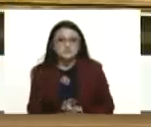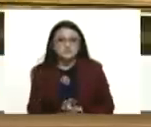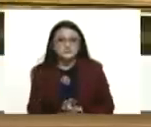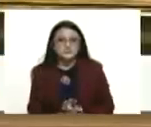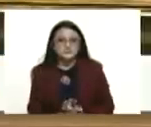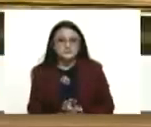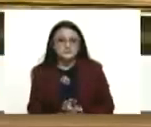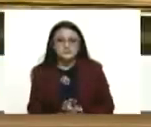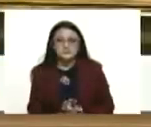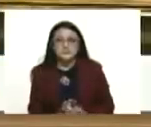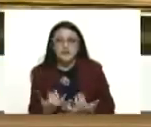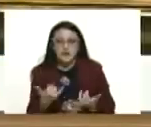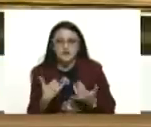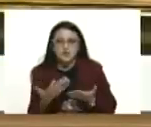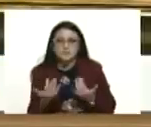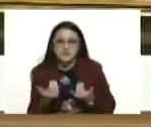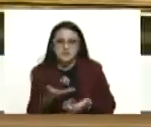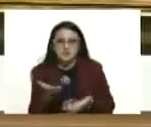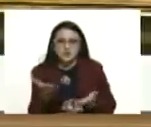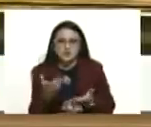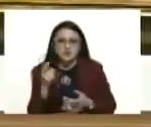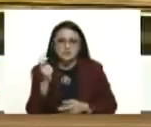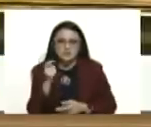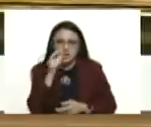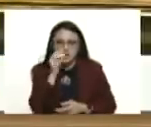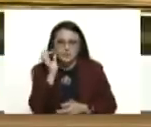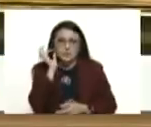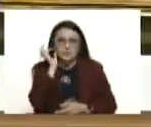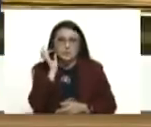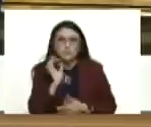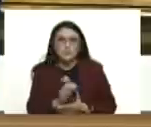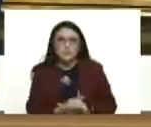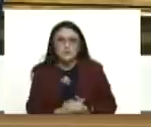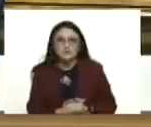Entonces yo les pido, diputadas y diputados,